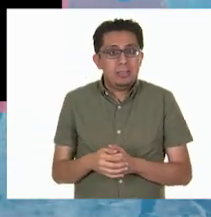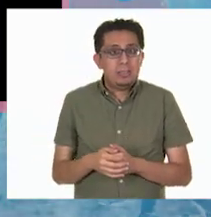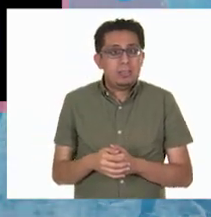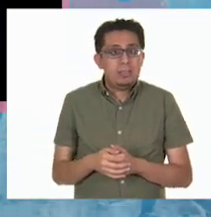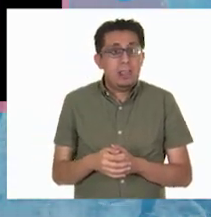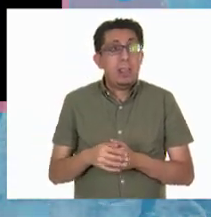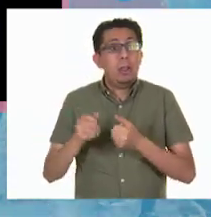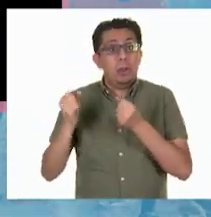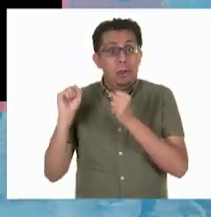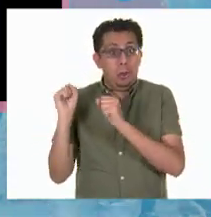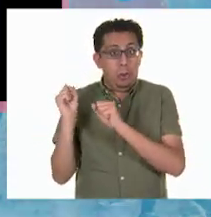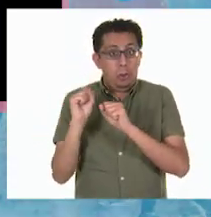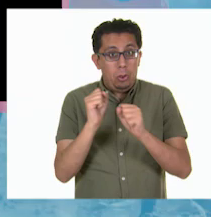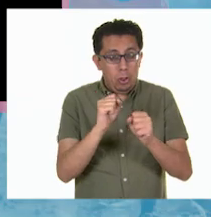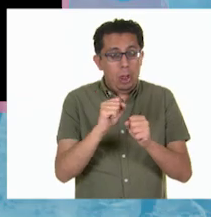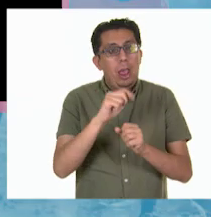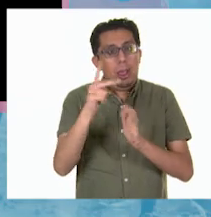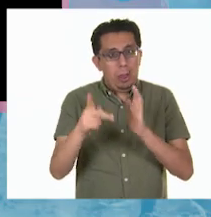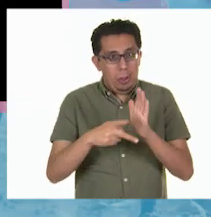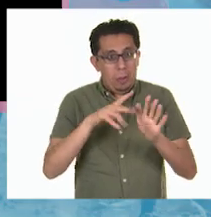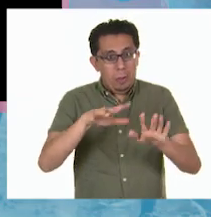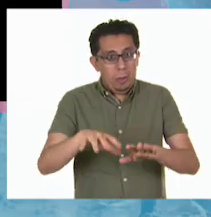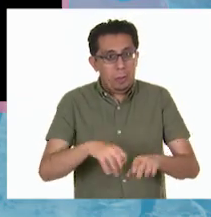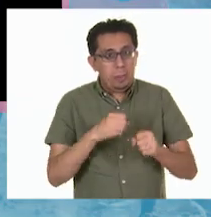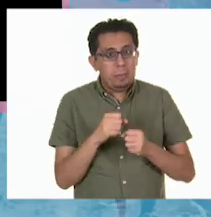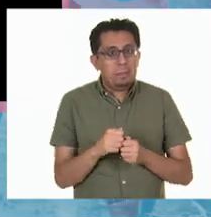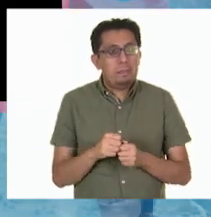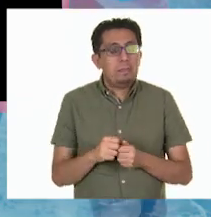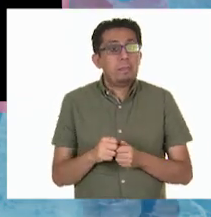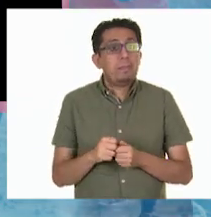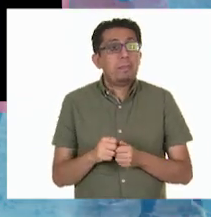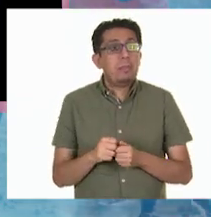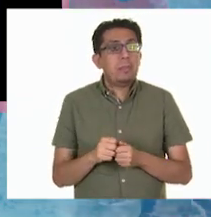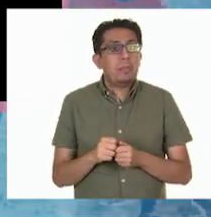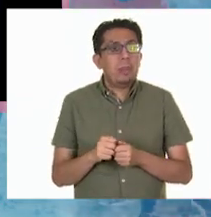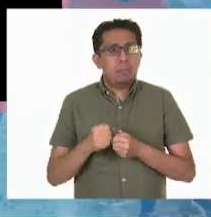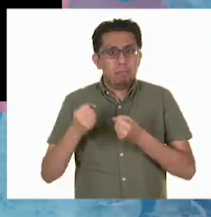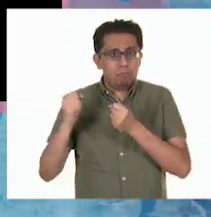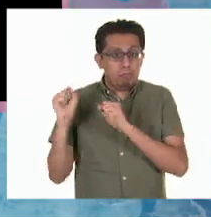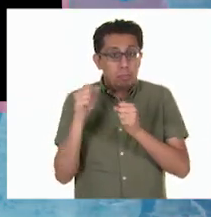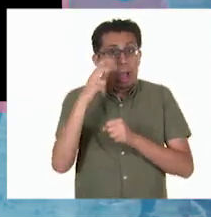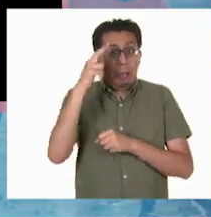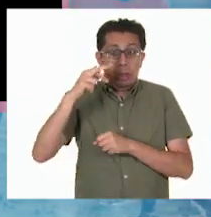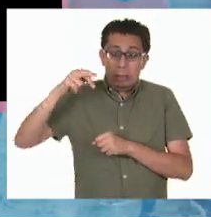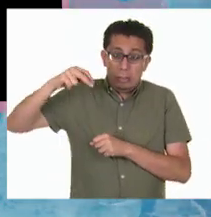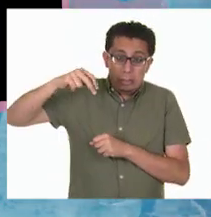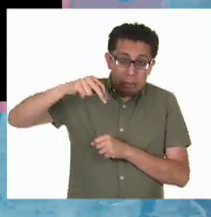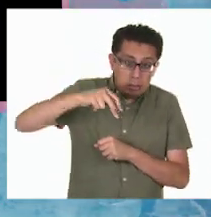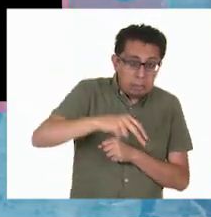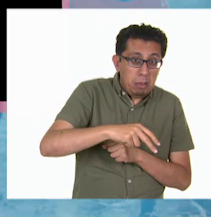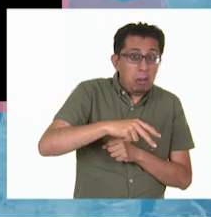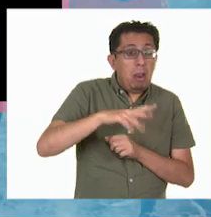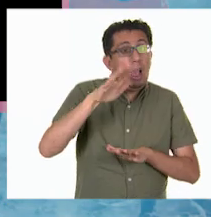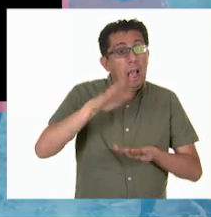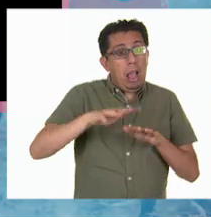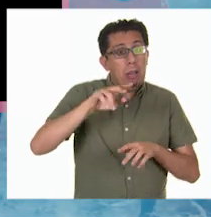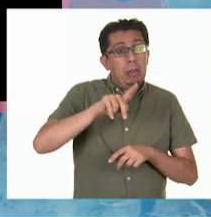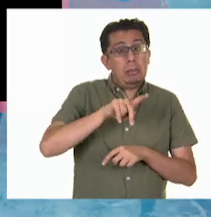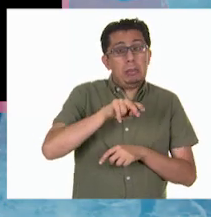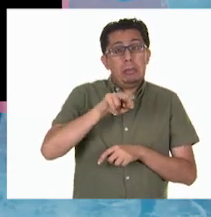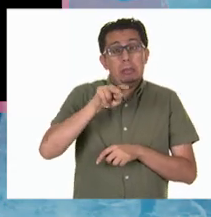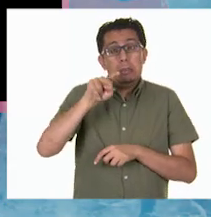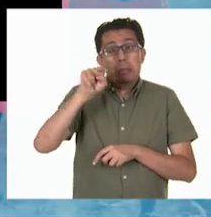A correr y volverla a alcanzar. Las carreras a veces son de bajada, pero a veces hay que subir caminos